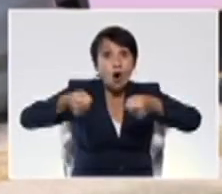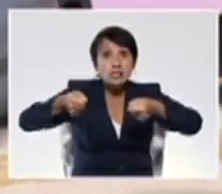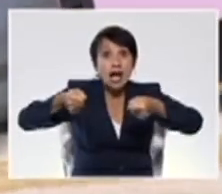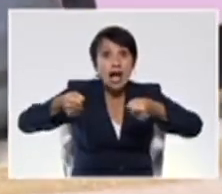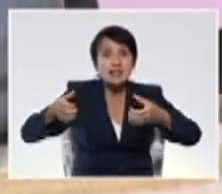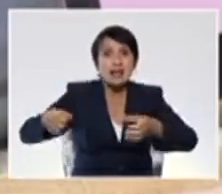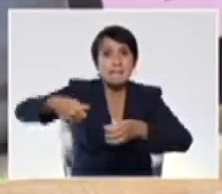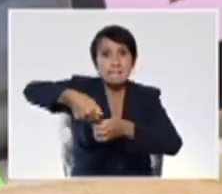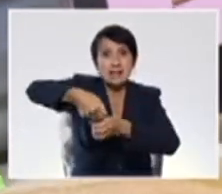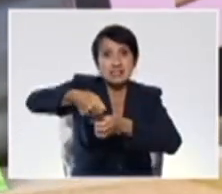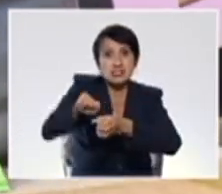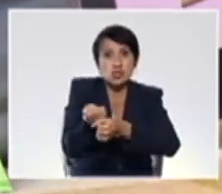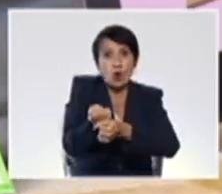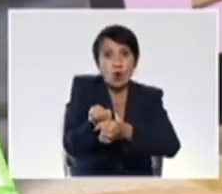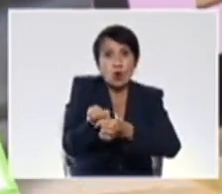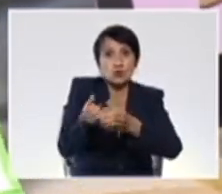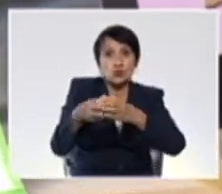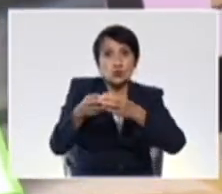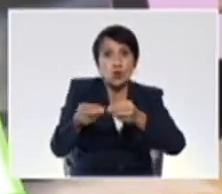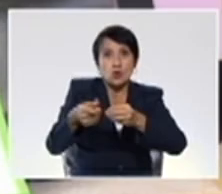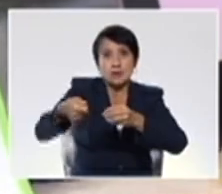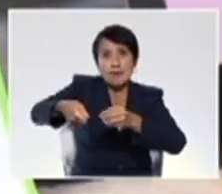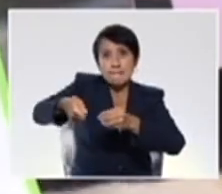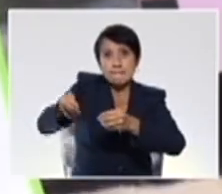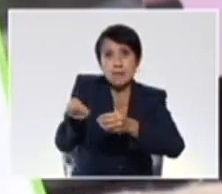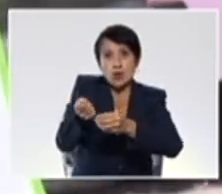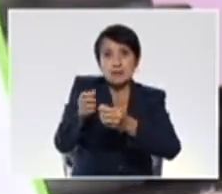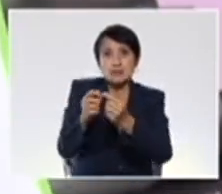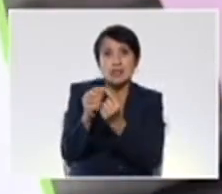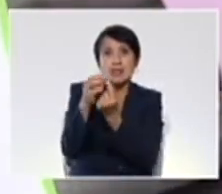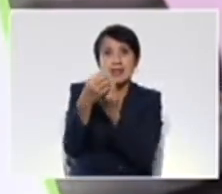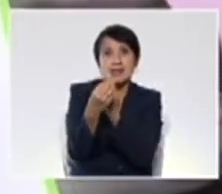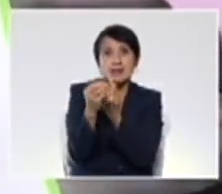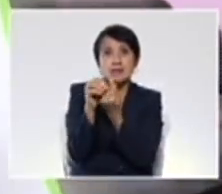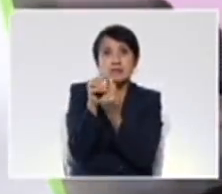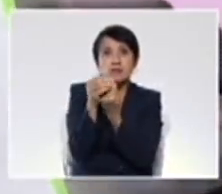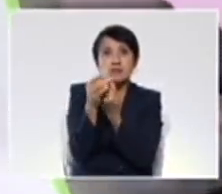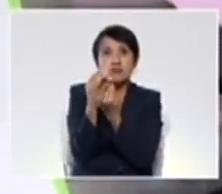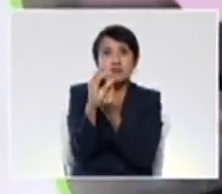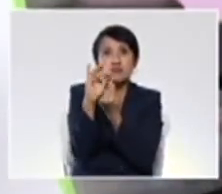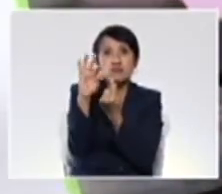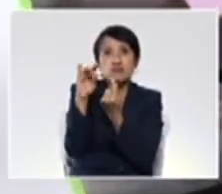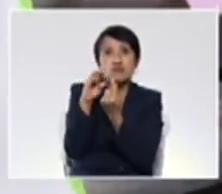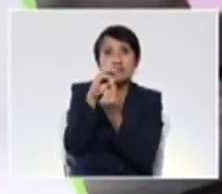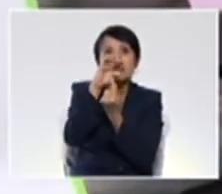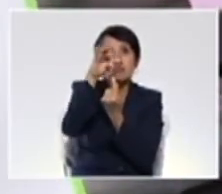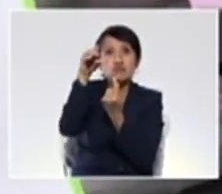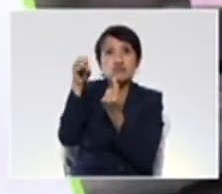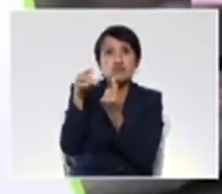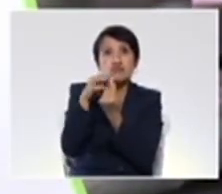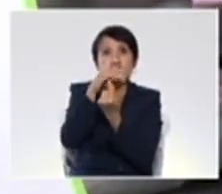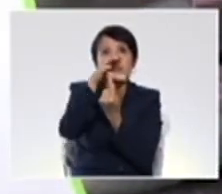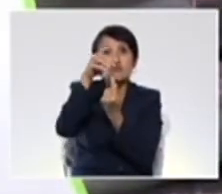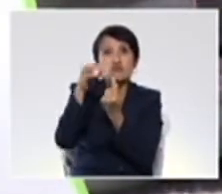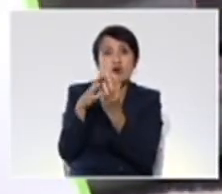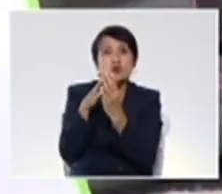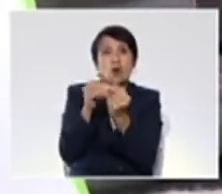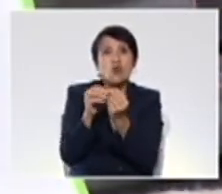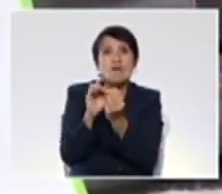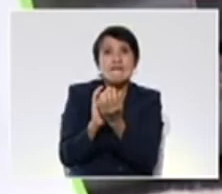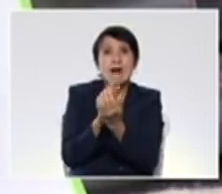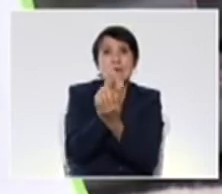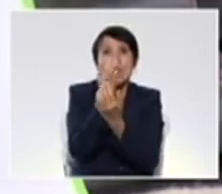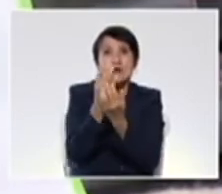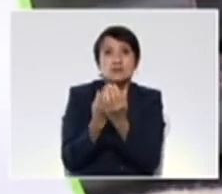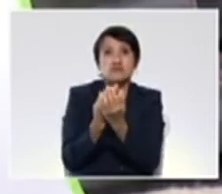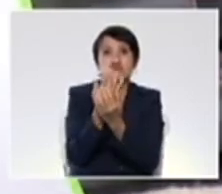nosotros colocamos en la olla de presión el elemento que mantiene el vapor